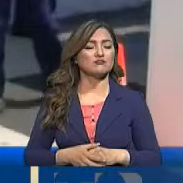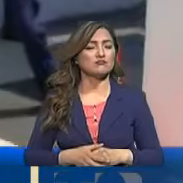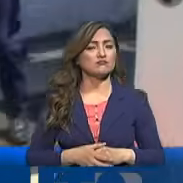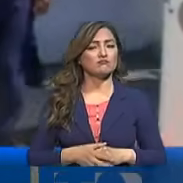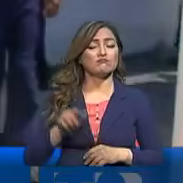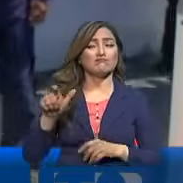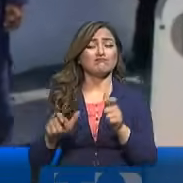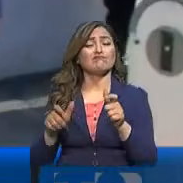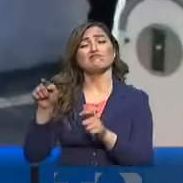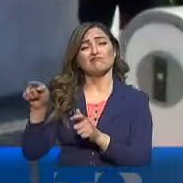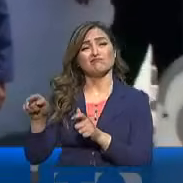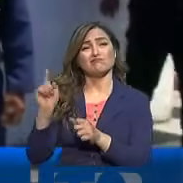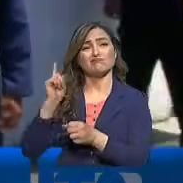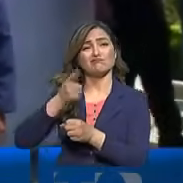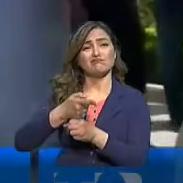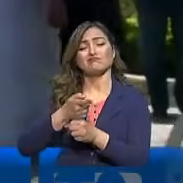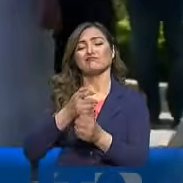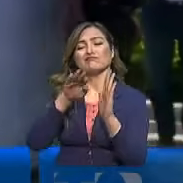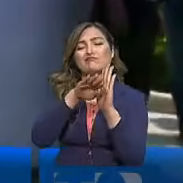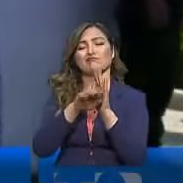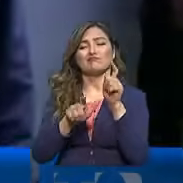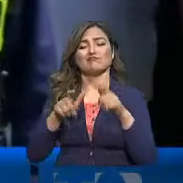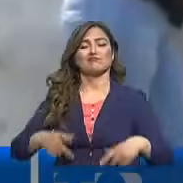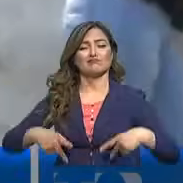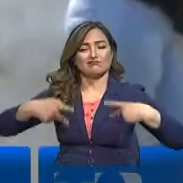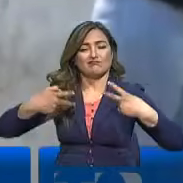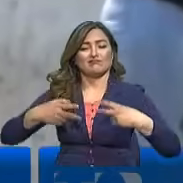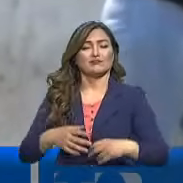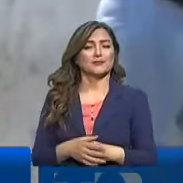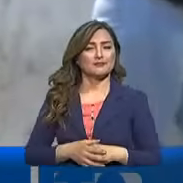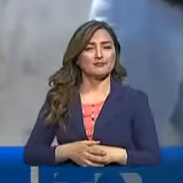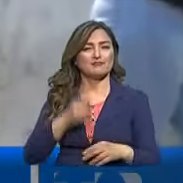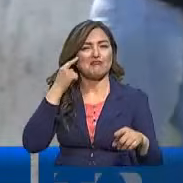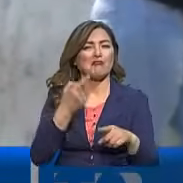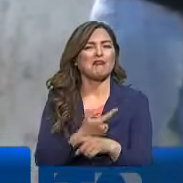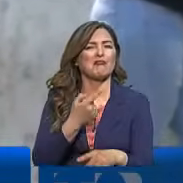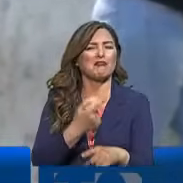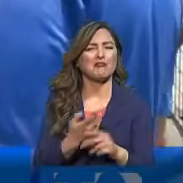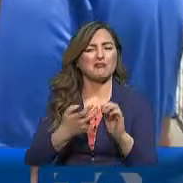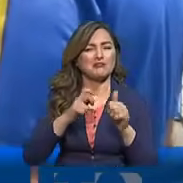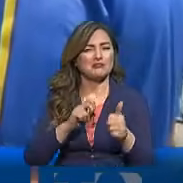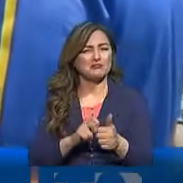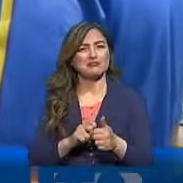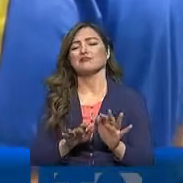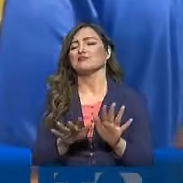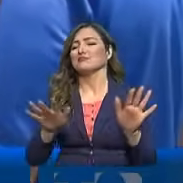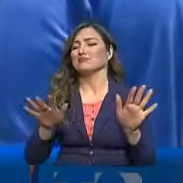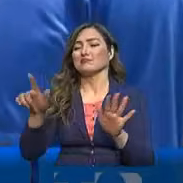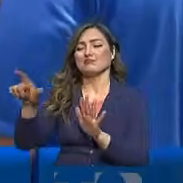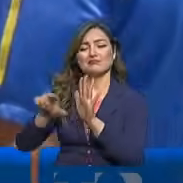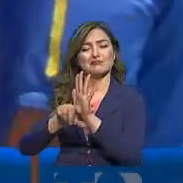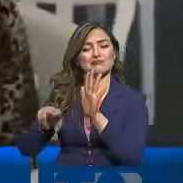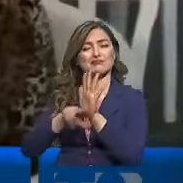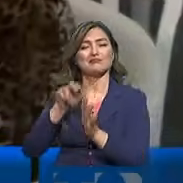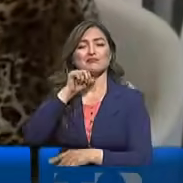Infractores finalmente envió a Criminalística la lista de los PPL. Pero hay algo que no concuerda. El universo es amplio y en la morgue